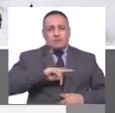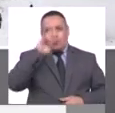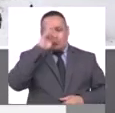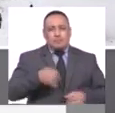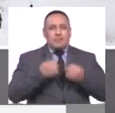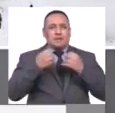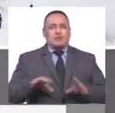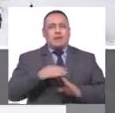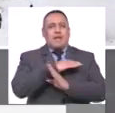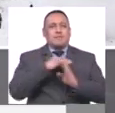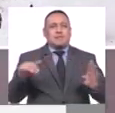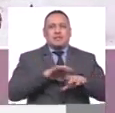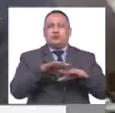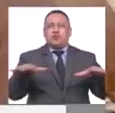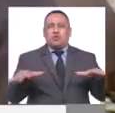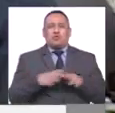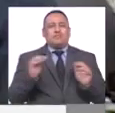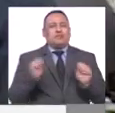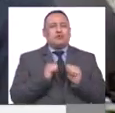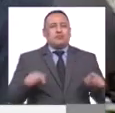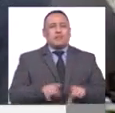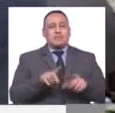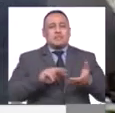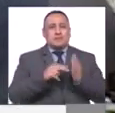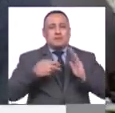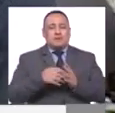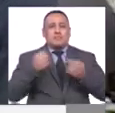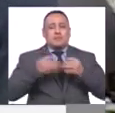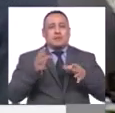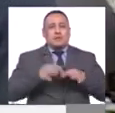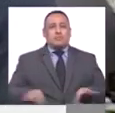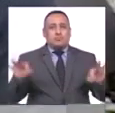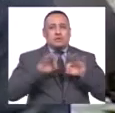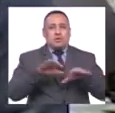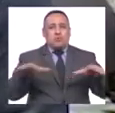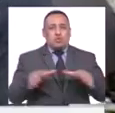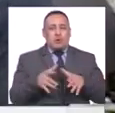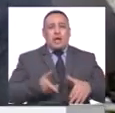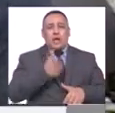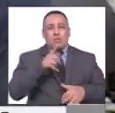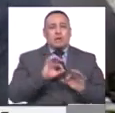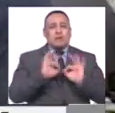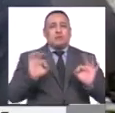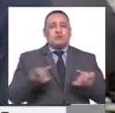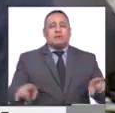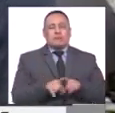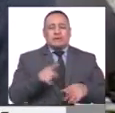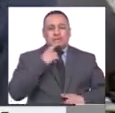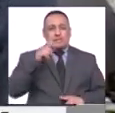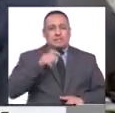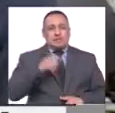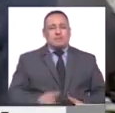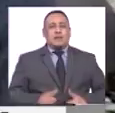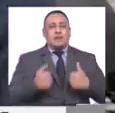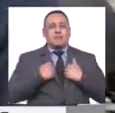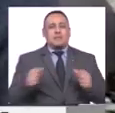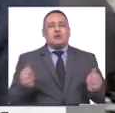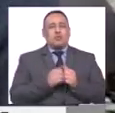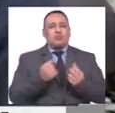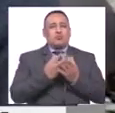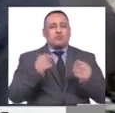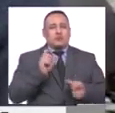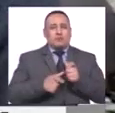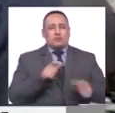perdido más de la mitad de sus glaciares. Esto implica la pérdida importante de reservas de agua dulce que son necesarias para los medios de vida de